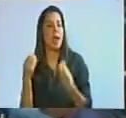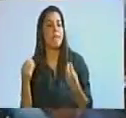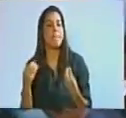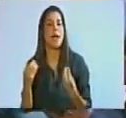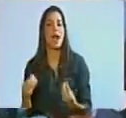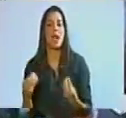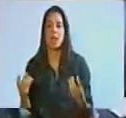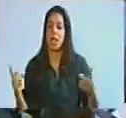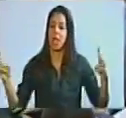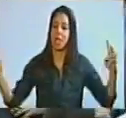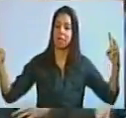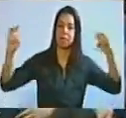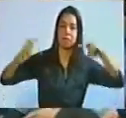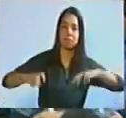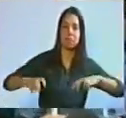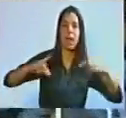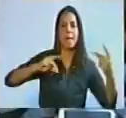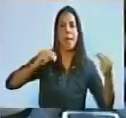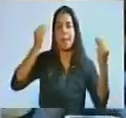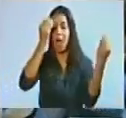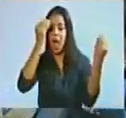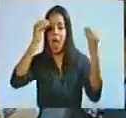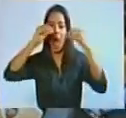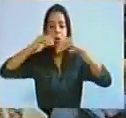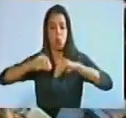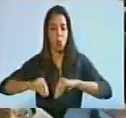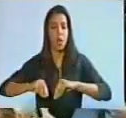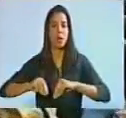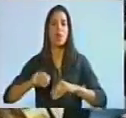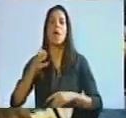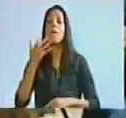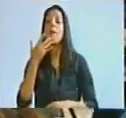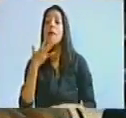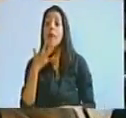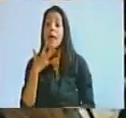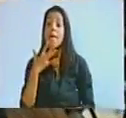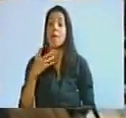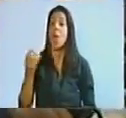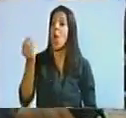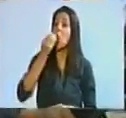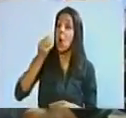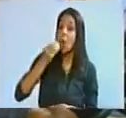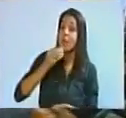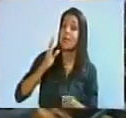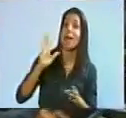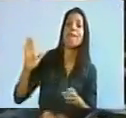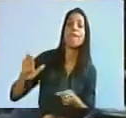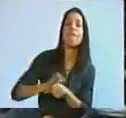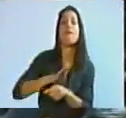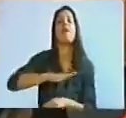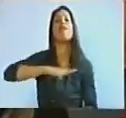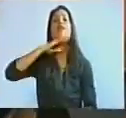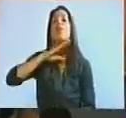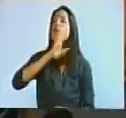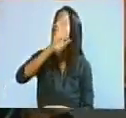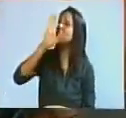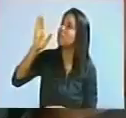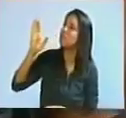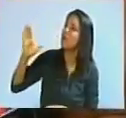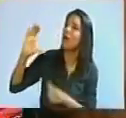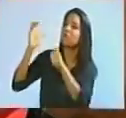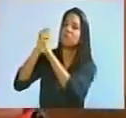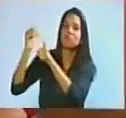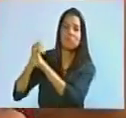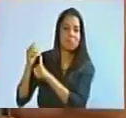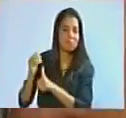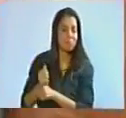un acuerdo, para que no haya más desabastecimiento, para que no usen ellos más armas de guerra en nuestro